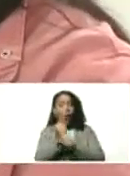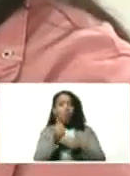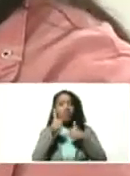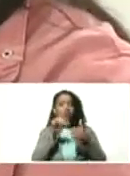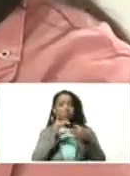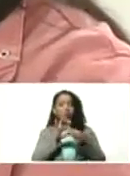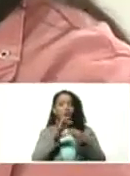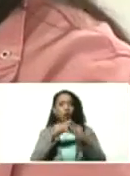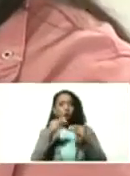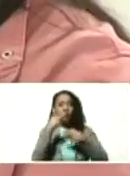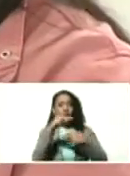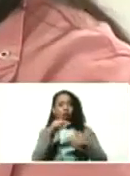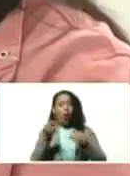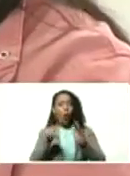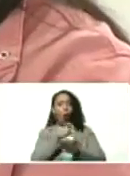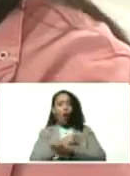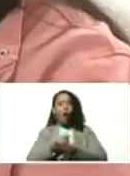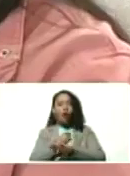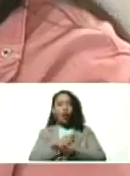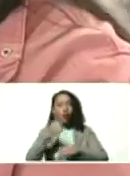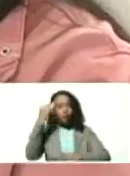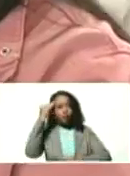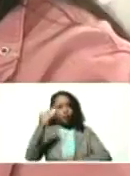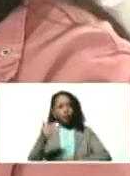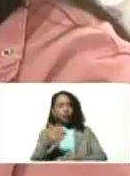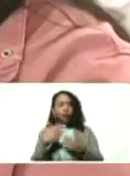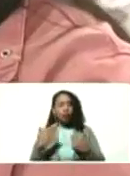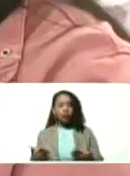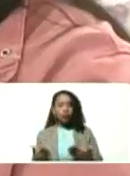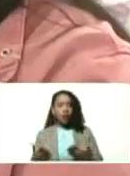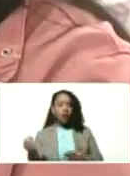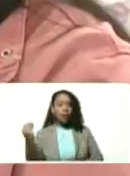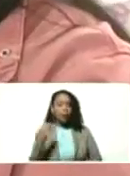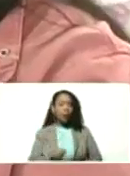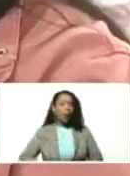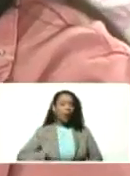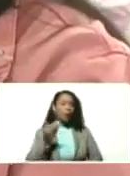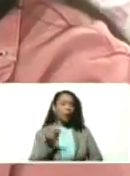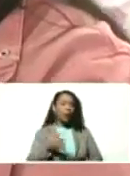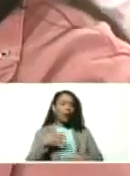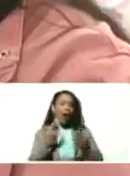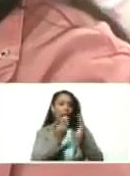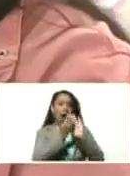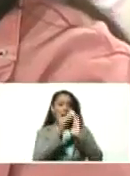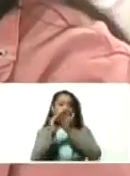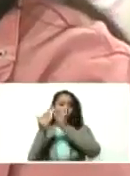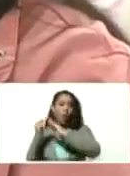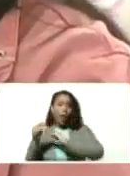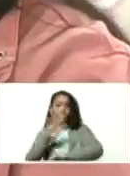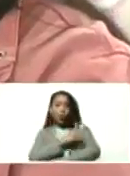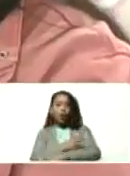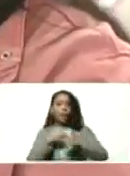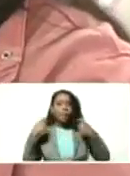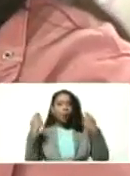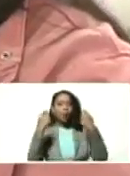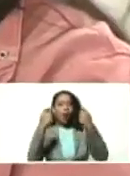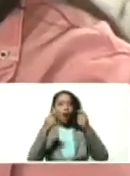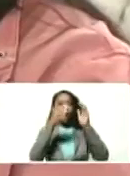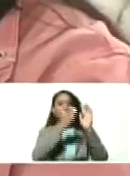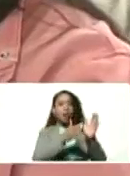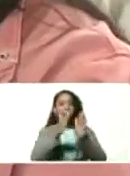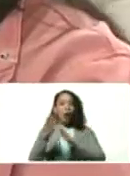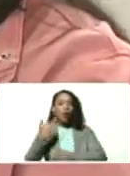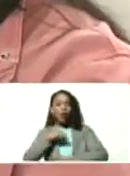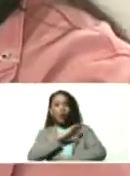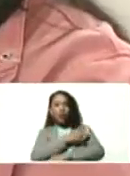articulado con todos los niveles de gobierno, mi comandante. Y lo más importante, la comunidad, el poder popular organizado y